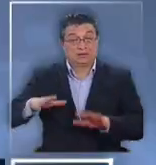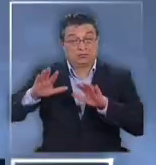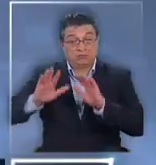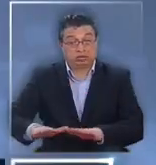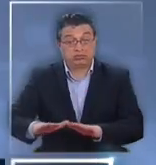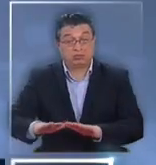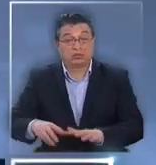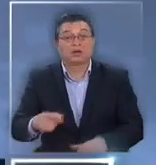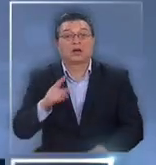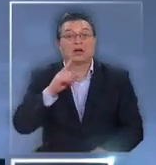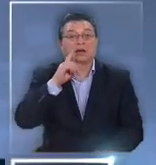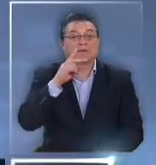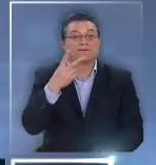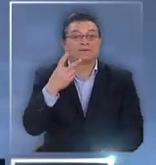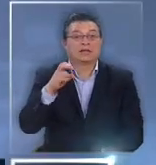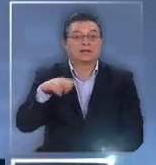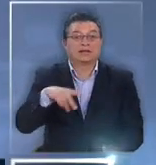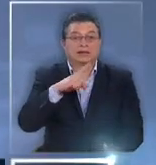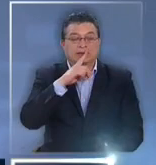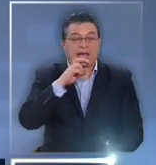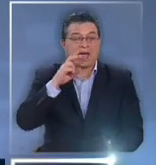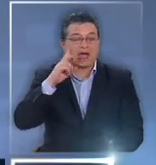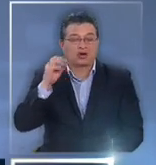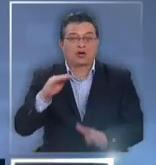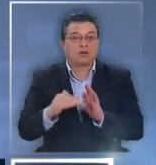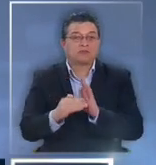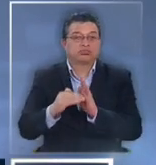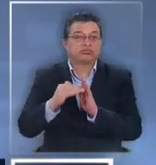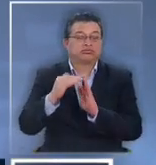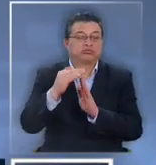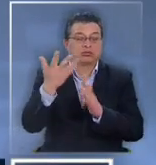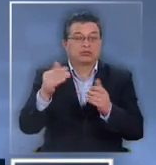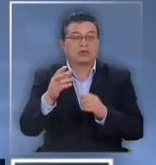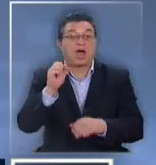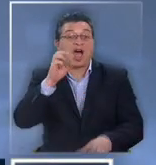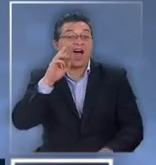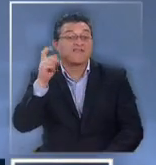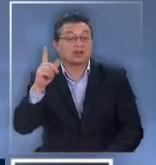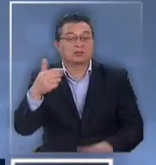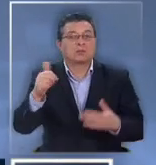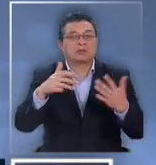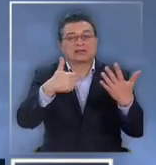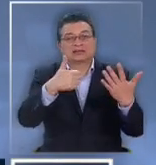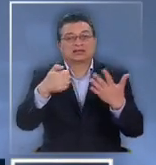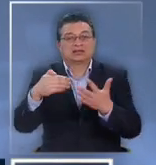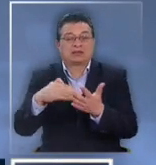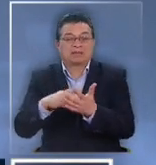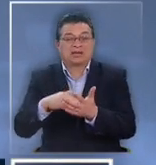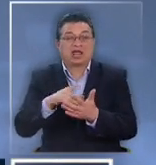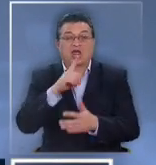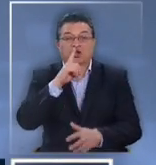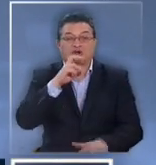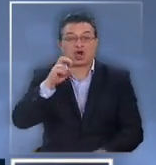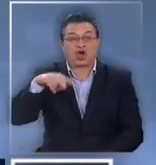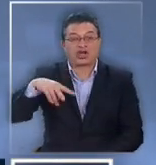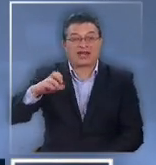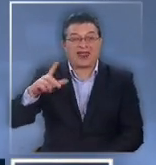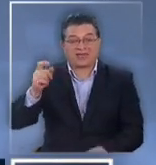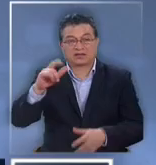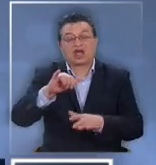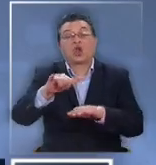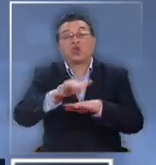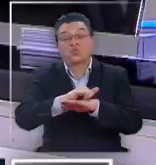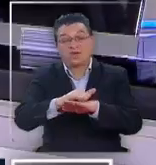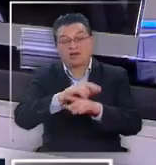a subir los inventarios desde el cobre en bolsa etc en abril llegaron a 600 mil toneladas entre las tres bolsas de nueva york